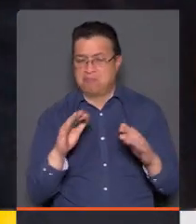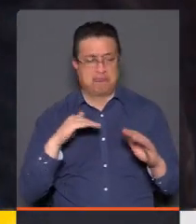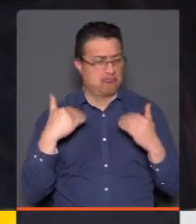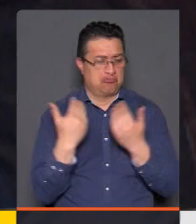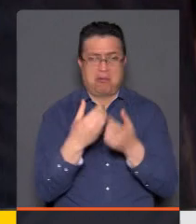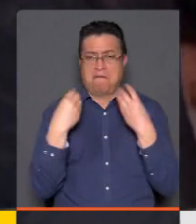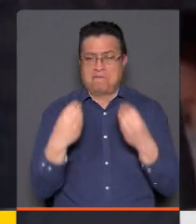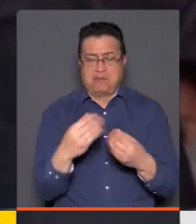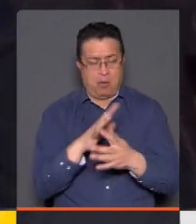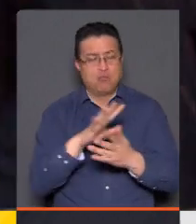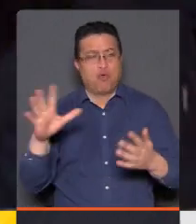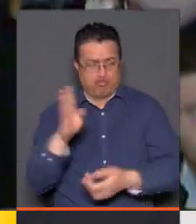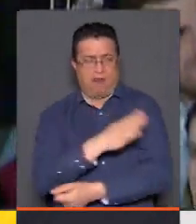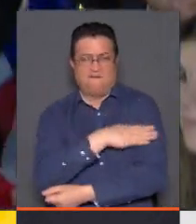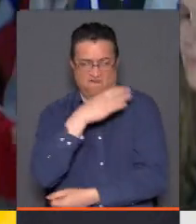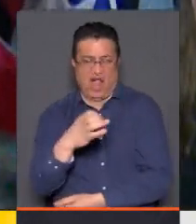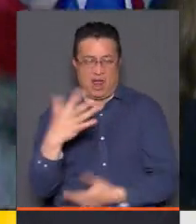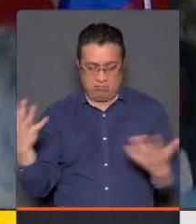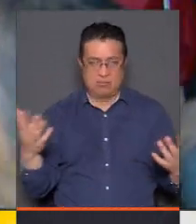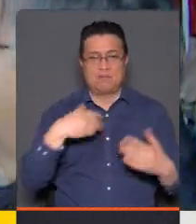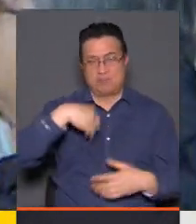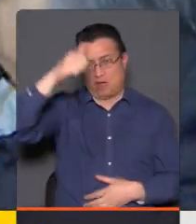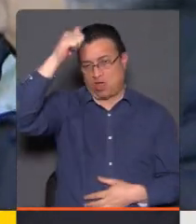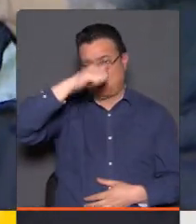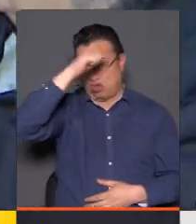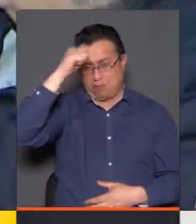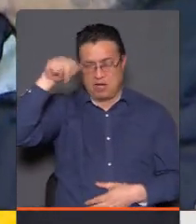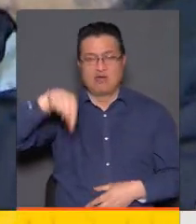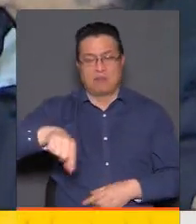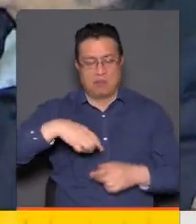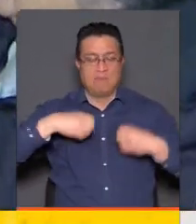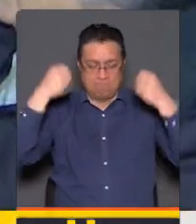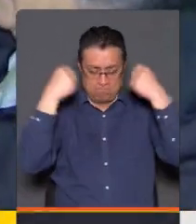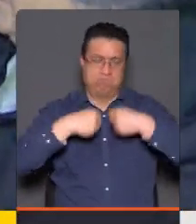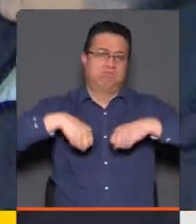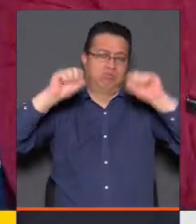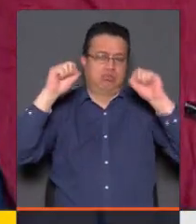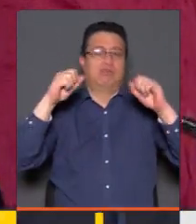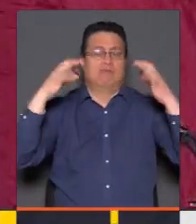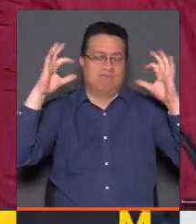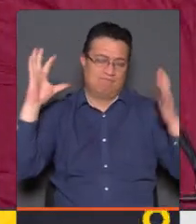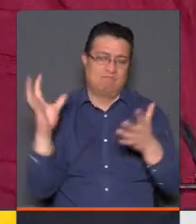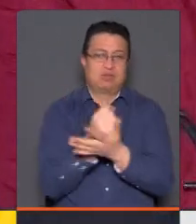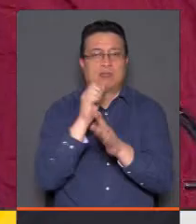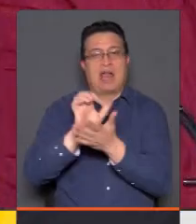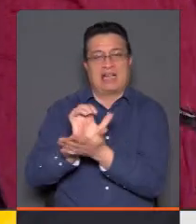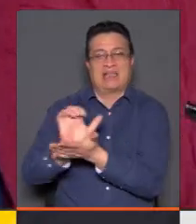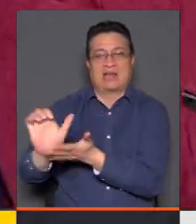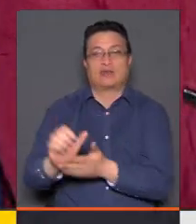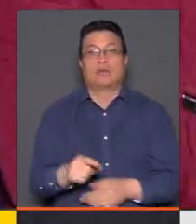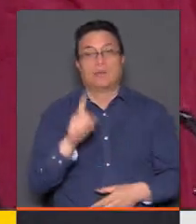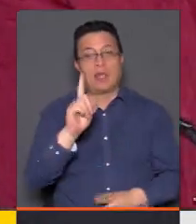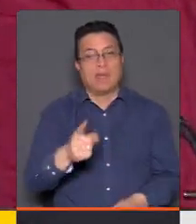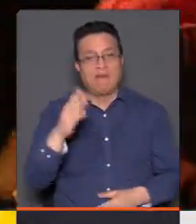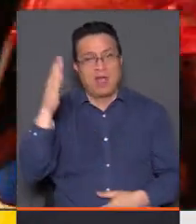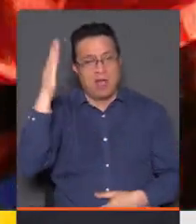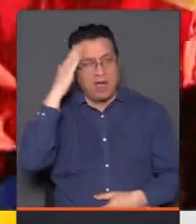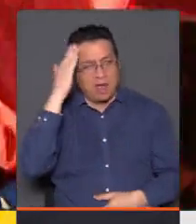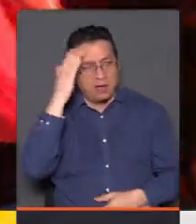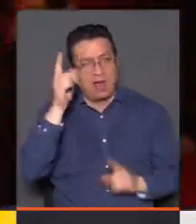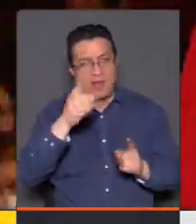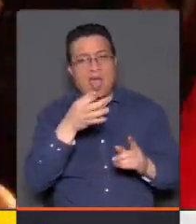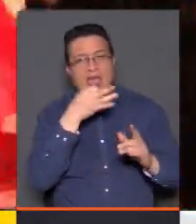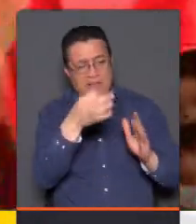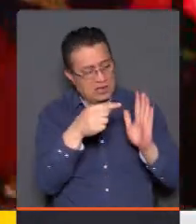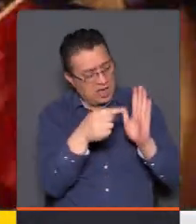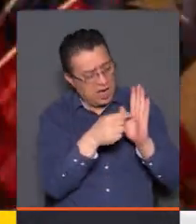harta esperanza de que el domingo vamos a obtener un gran triunfo por el rechazo. Tome en cuenta lo que dice la Constitución, el